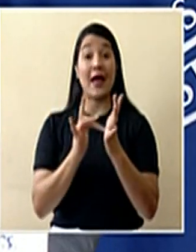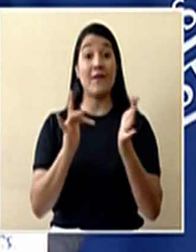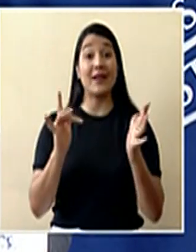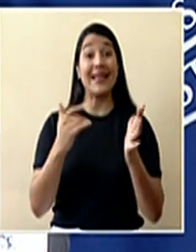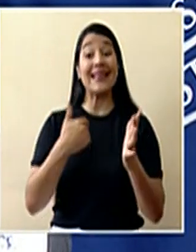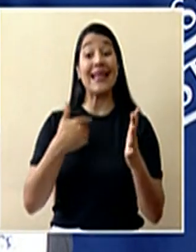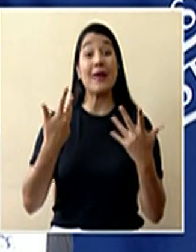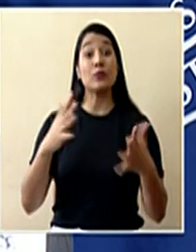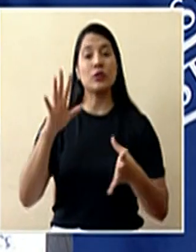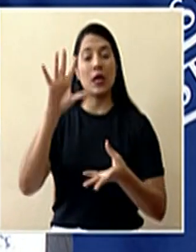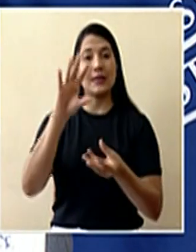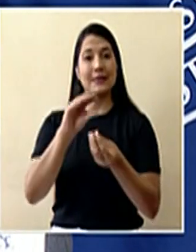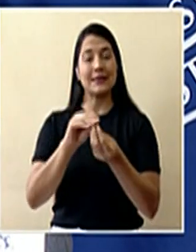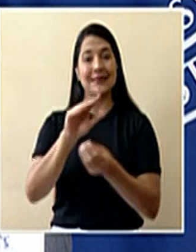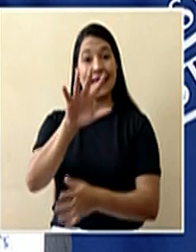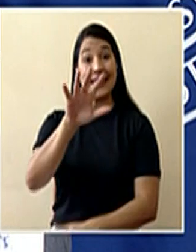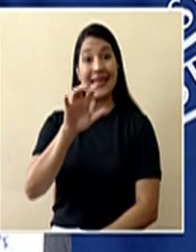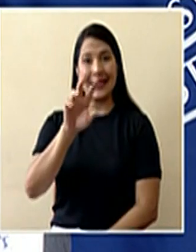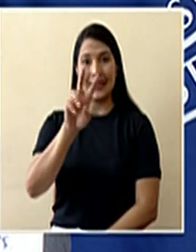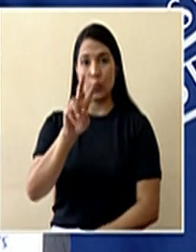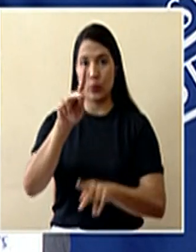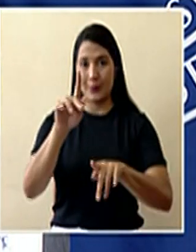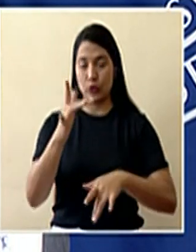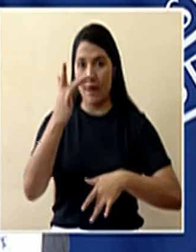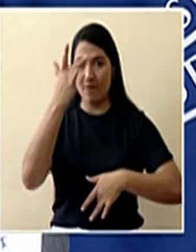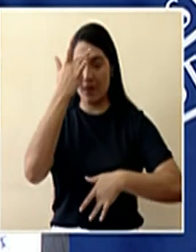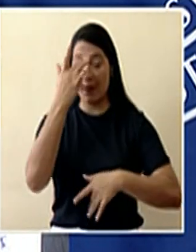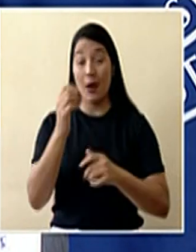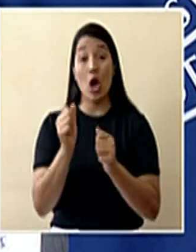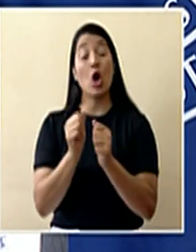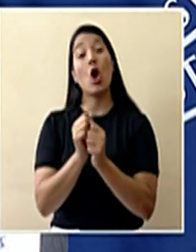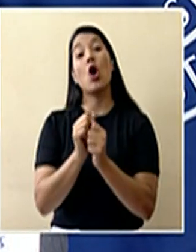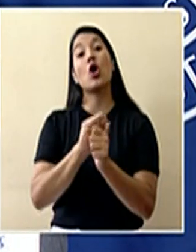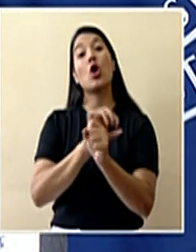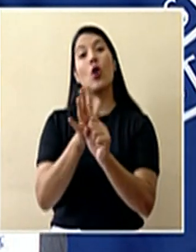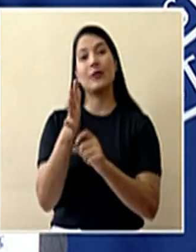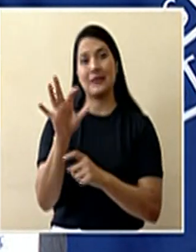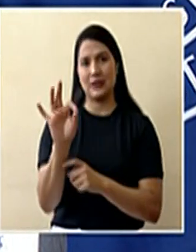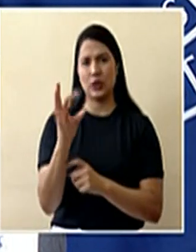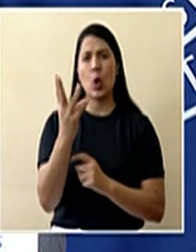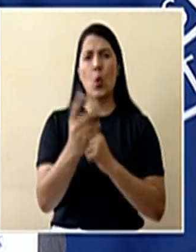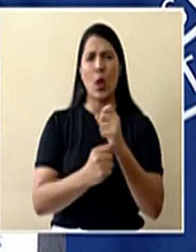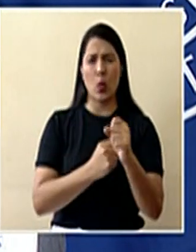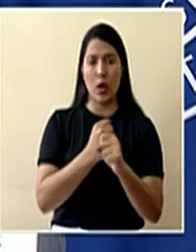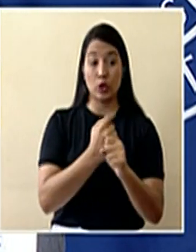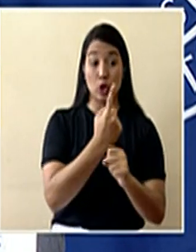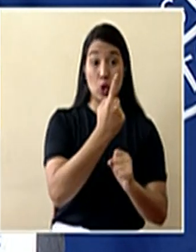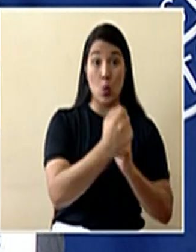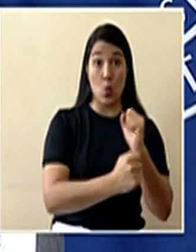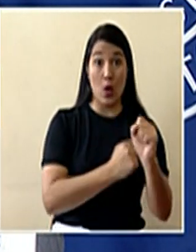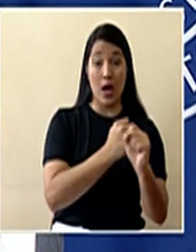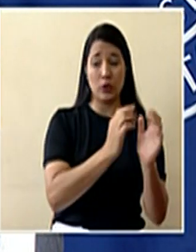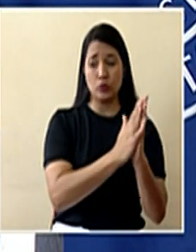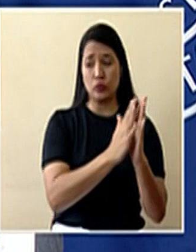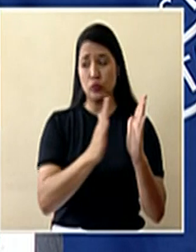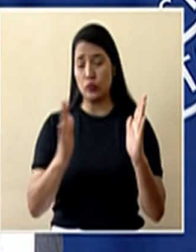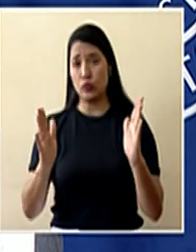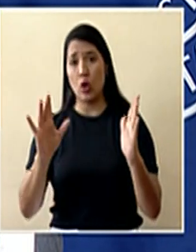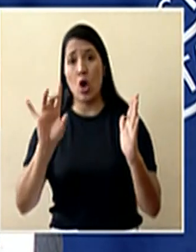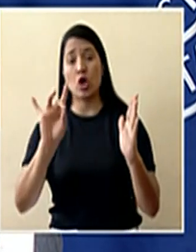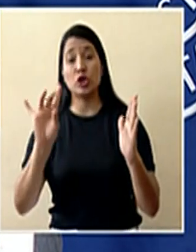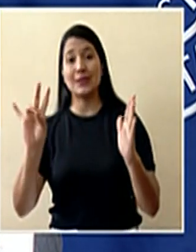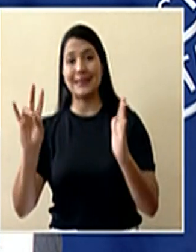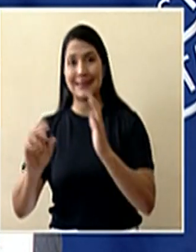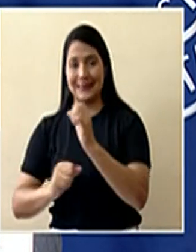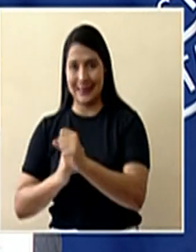total de 502 casos confirmados por COVID-19 en un rango de edad que va desde el año hasta los 87